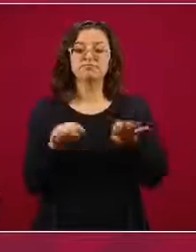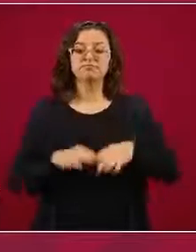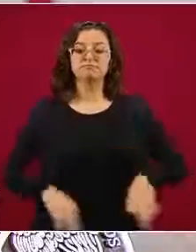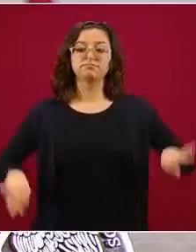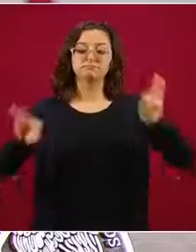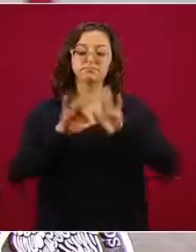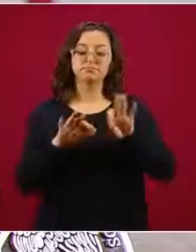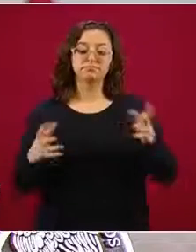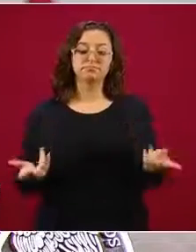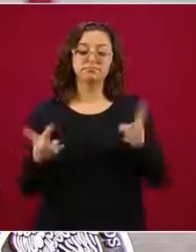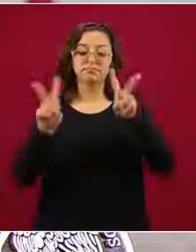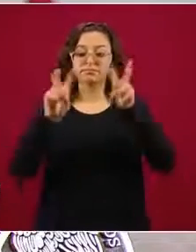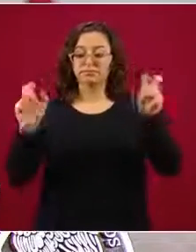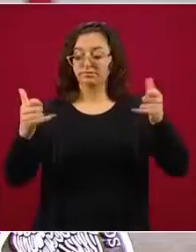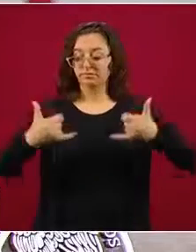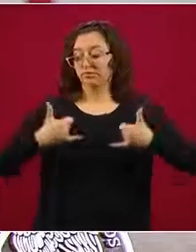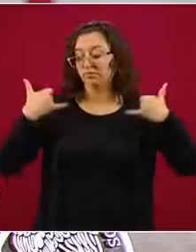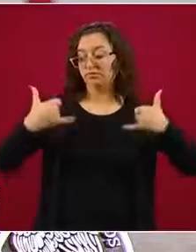juventud,